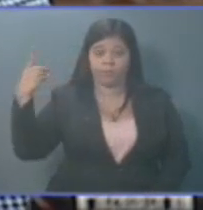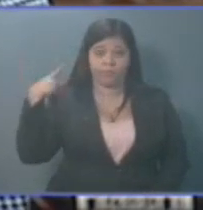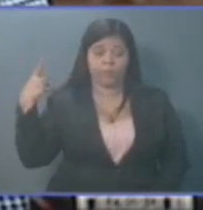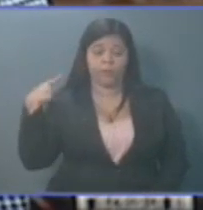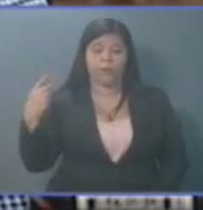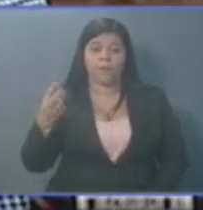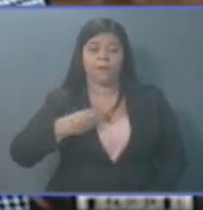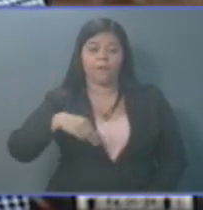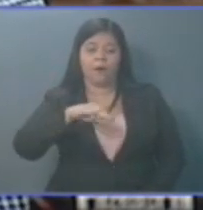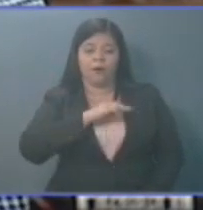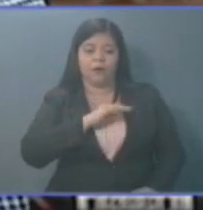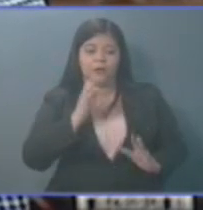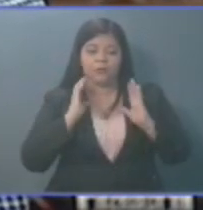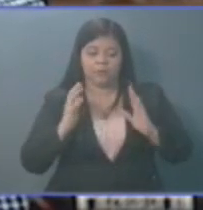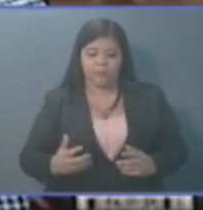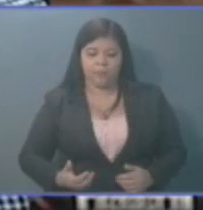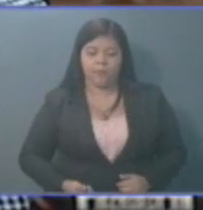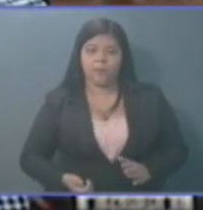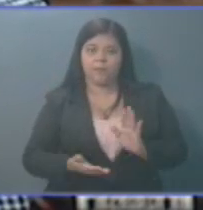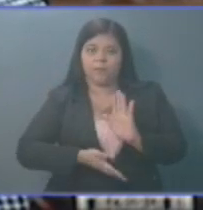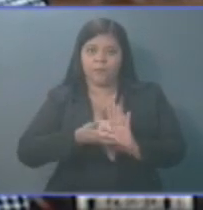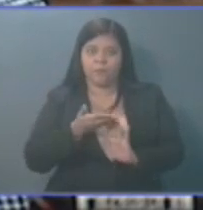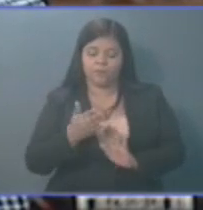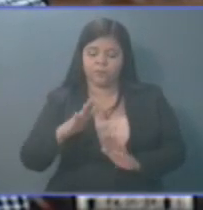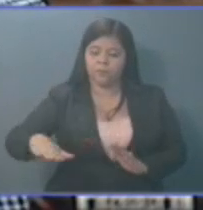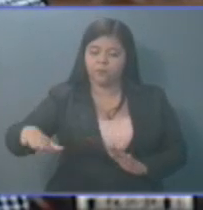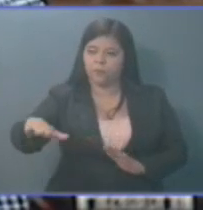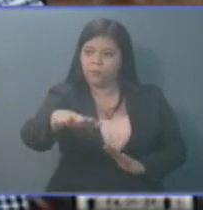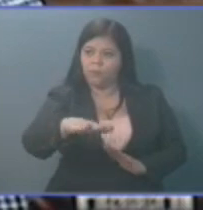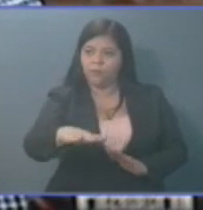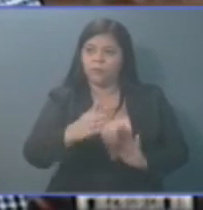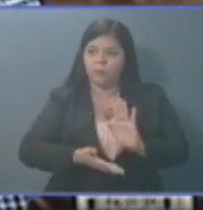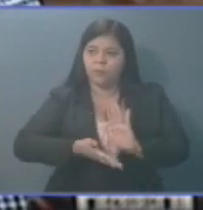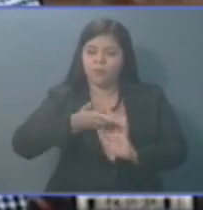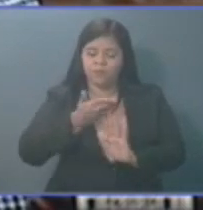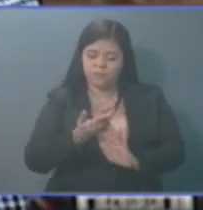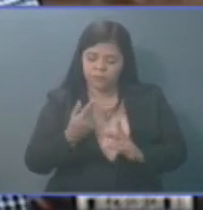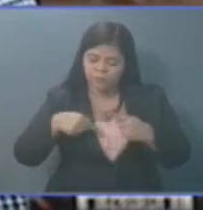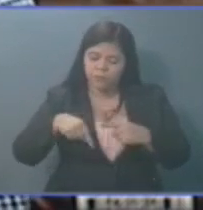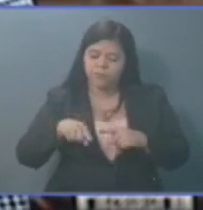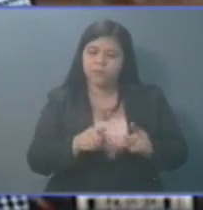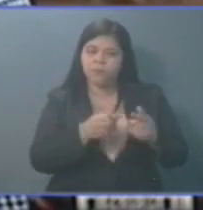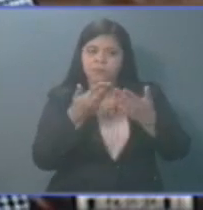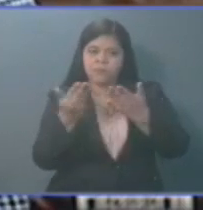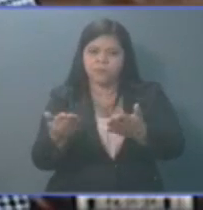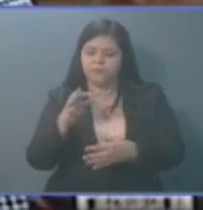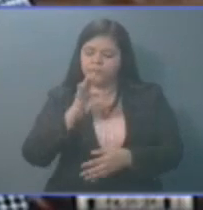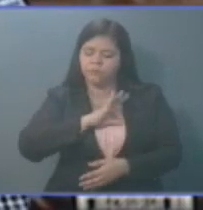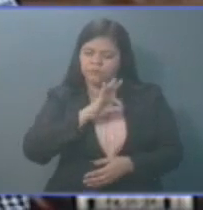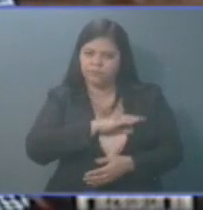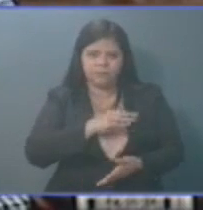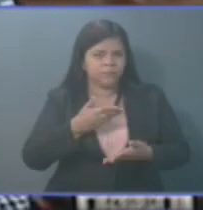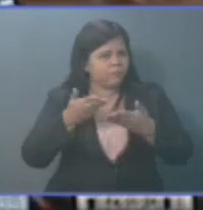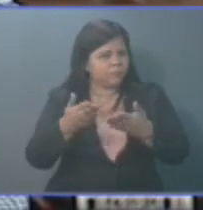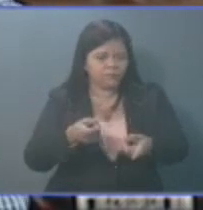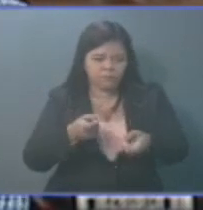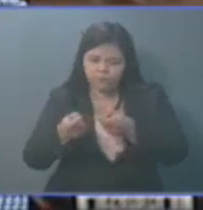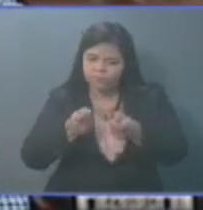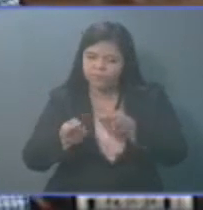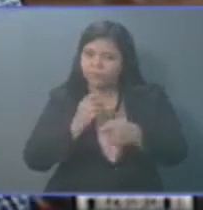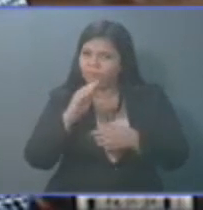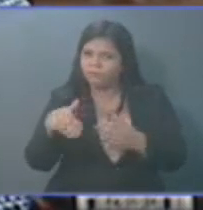través del Ministerio de Gobernación y Desarrollo Territorial, dará continuidad al otorgamiento de los beneficios que se encuentran